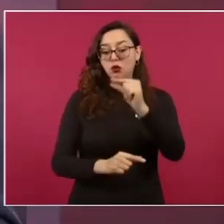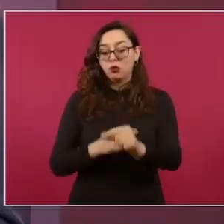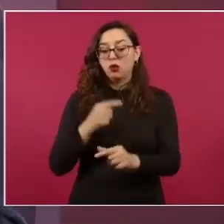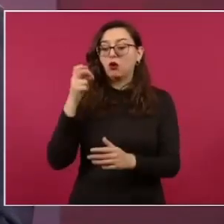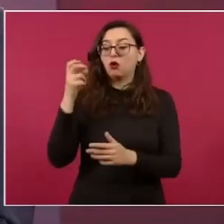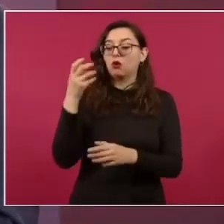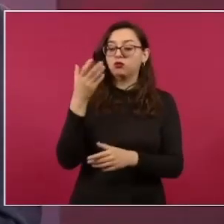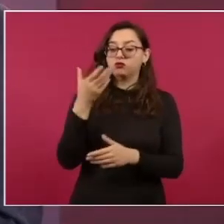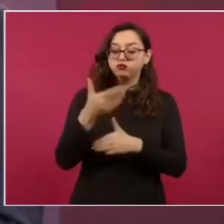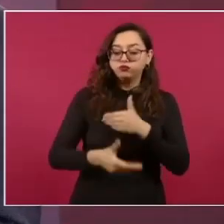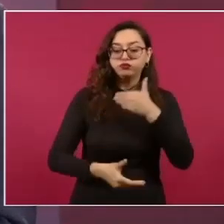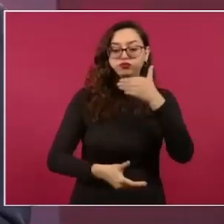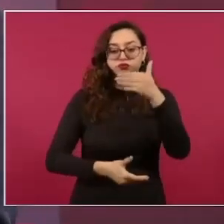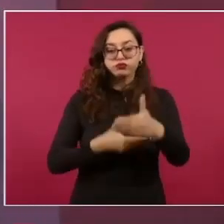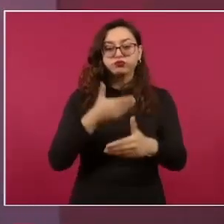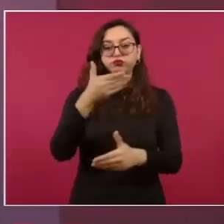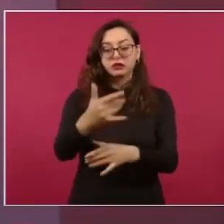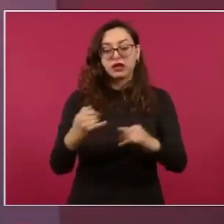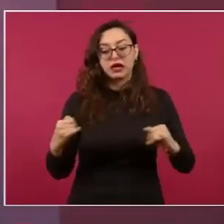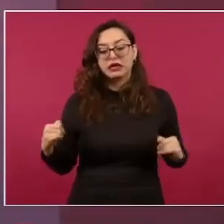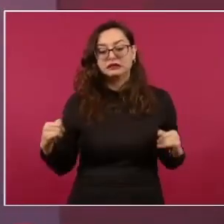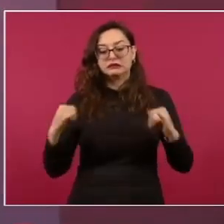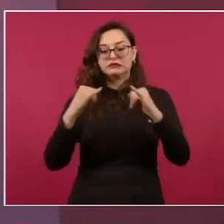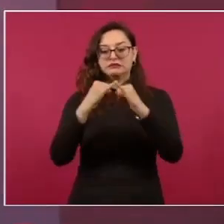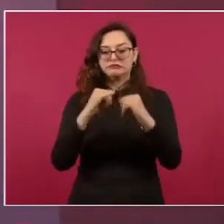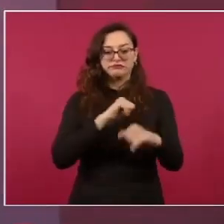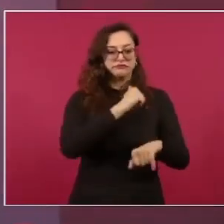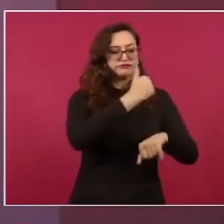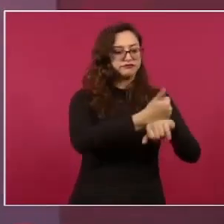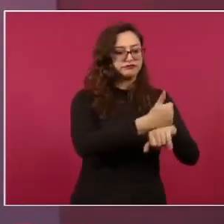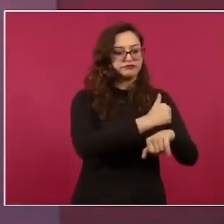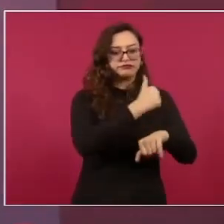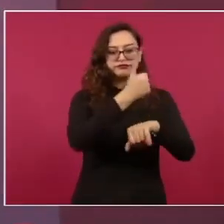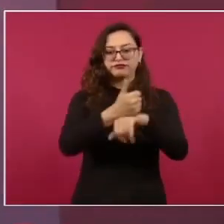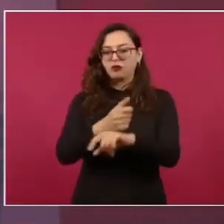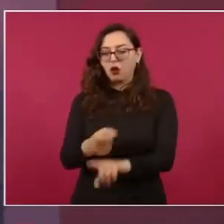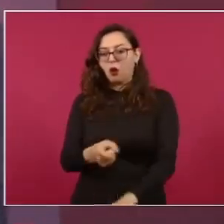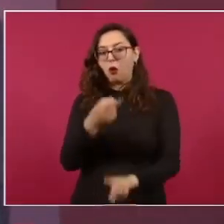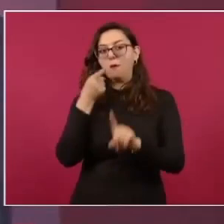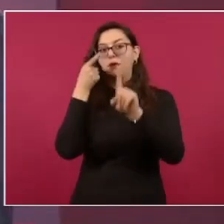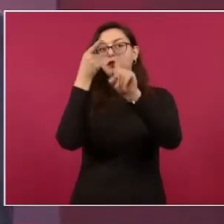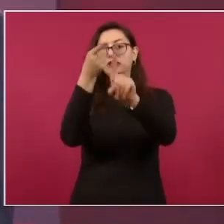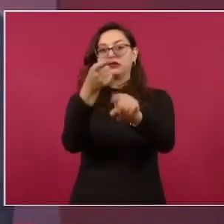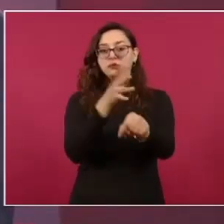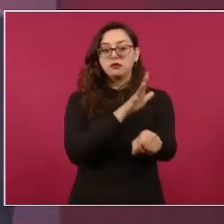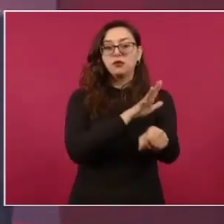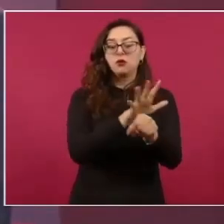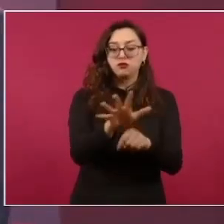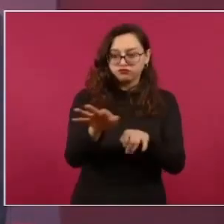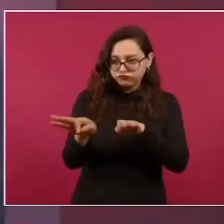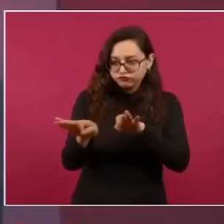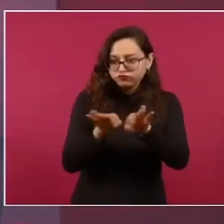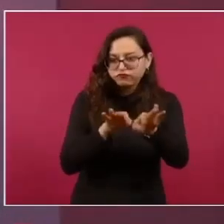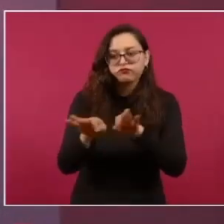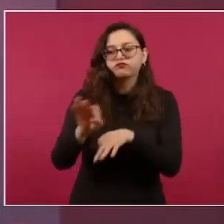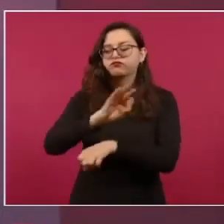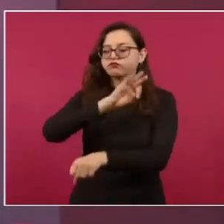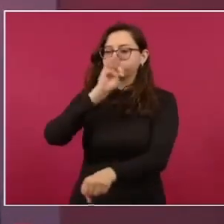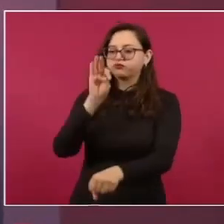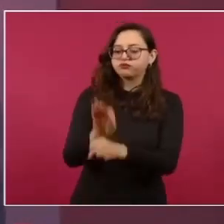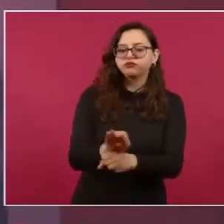ideario es proteger a los trabajadores y asegurar su existencia su salario, su